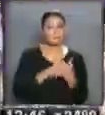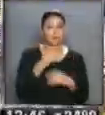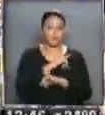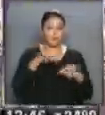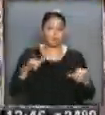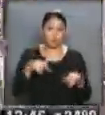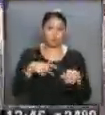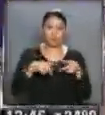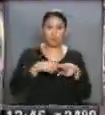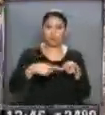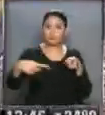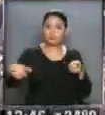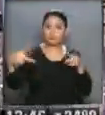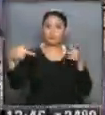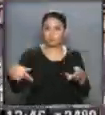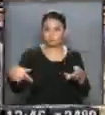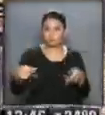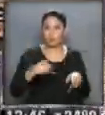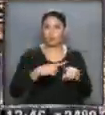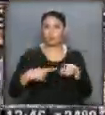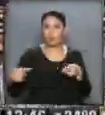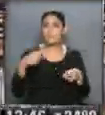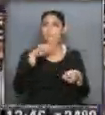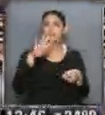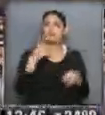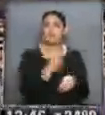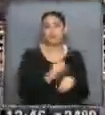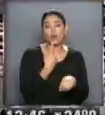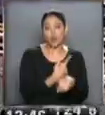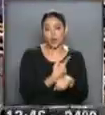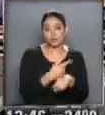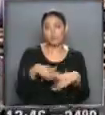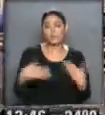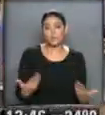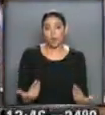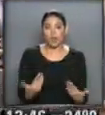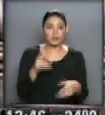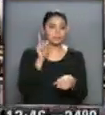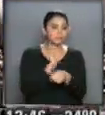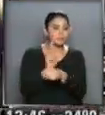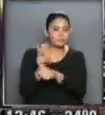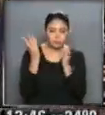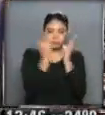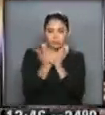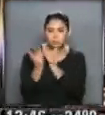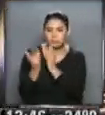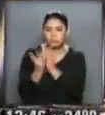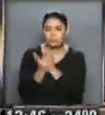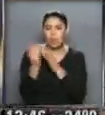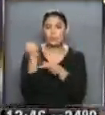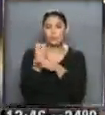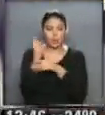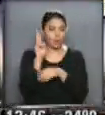en todo su trayecto por 24 horas, justamente eso, para que puedan trabajar los